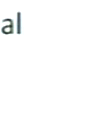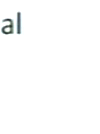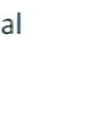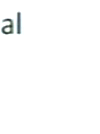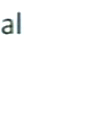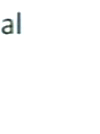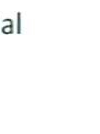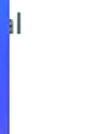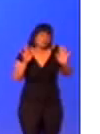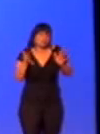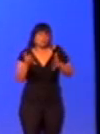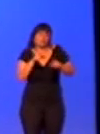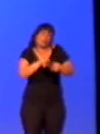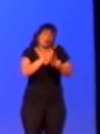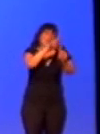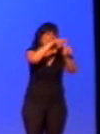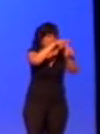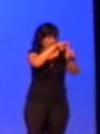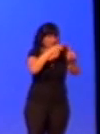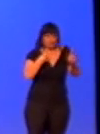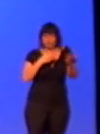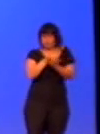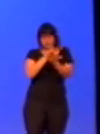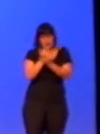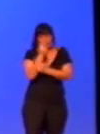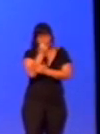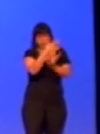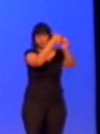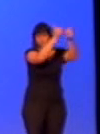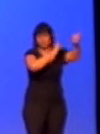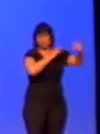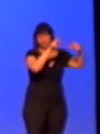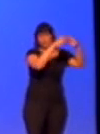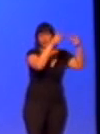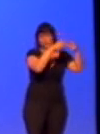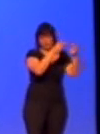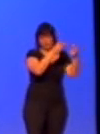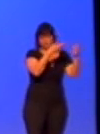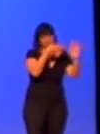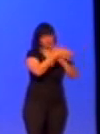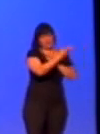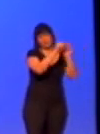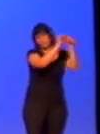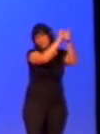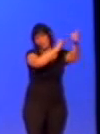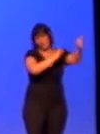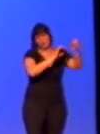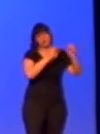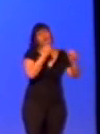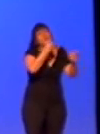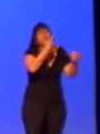tomando unos referentes yo tomaría esos dos modelos social esto es modelo que implica que la discapacidad